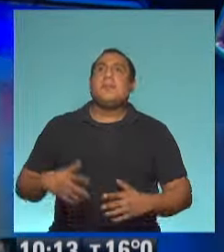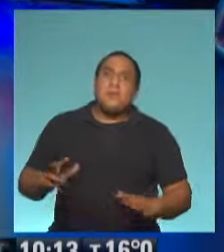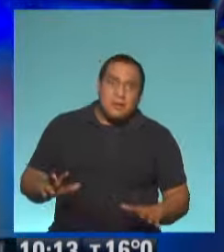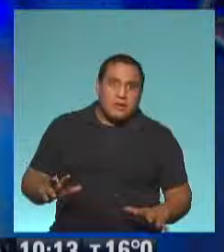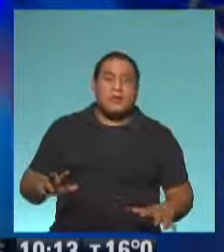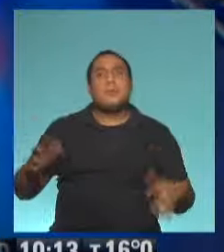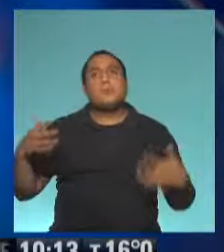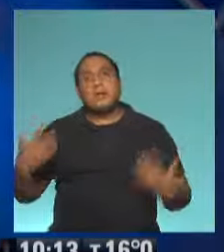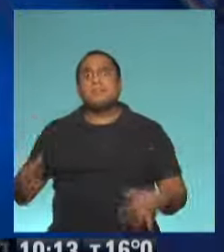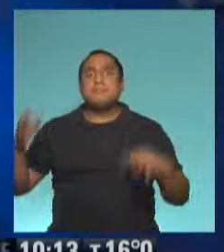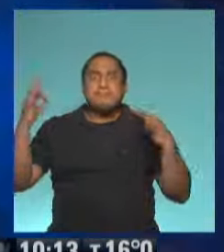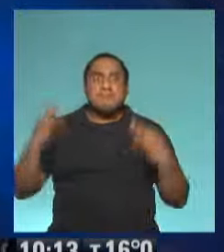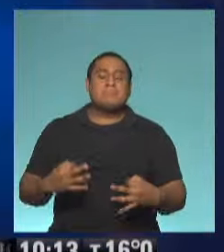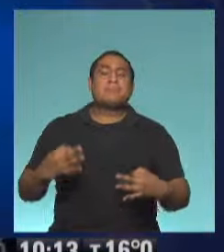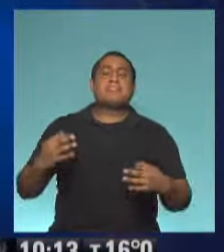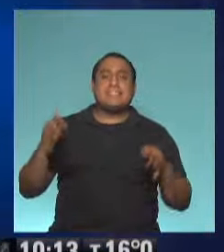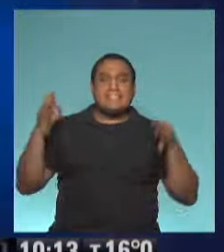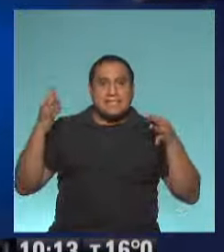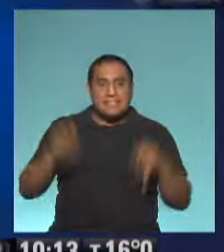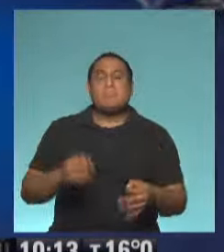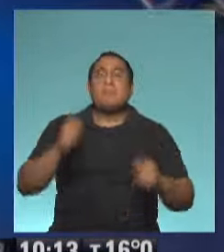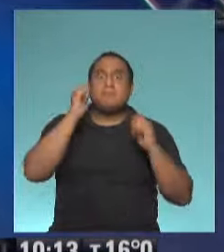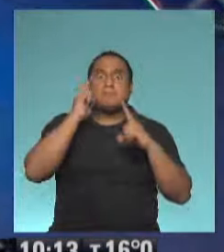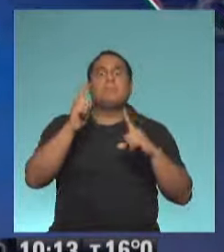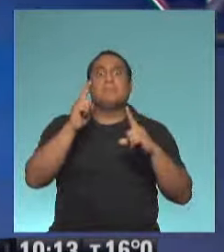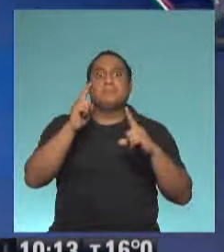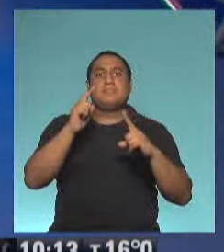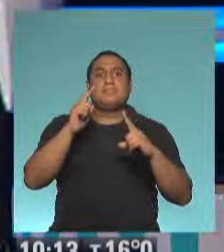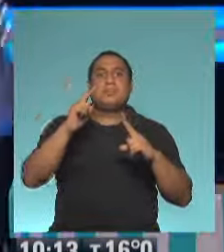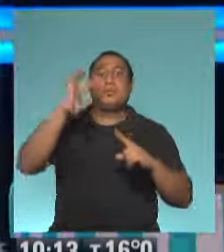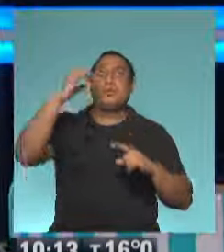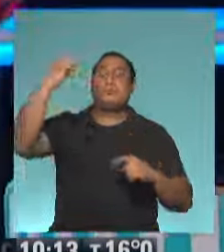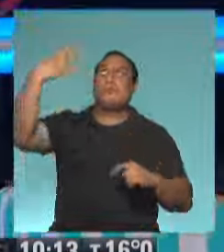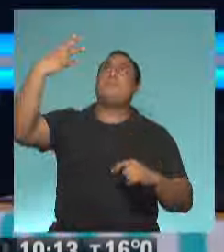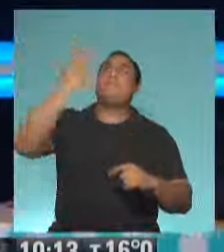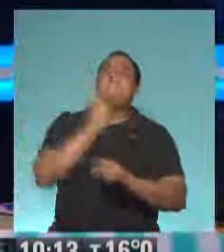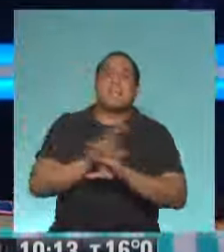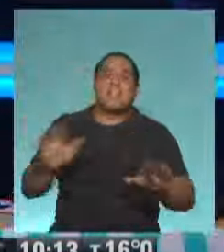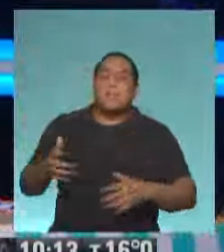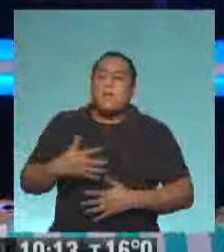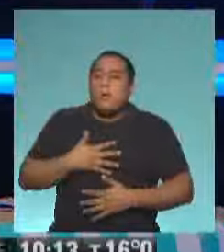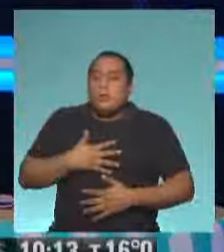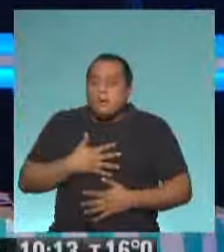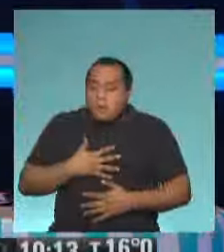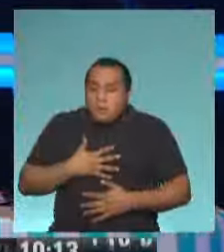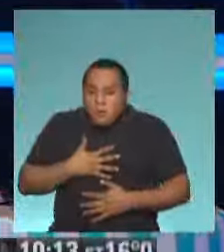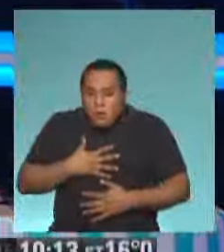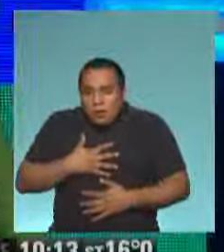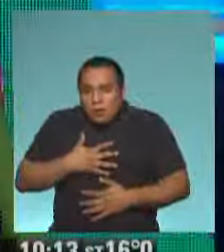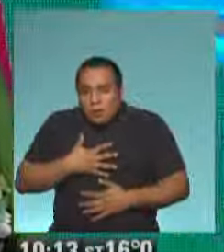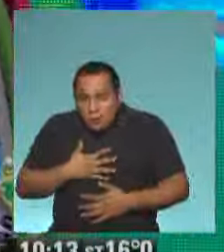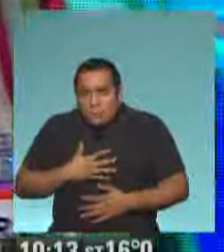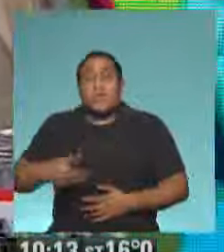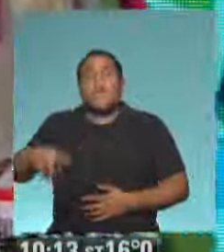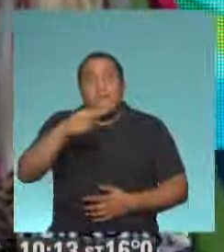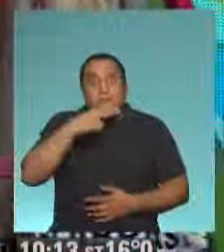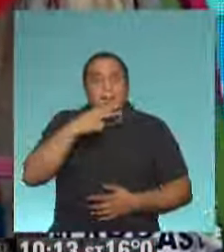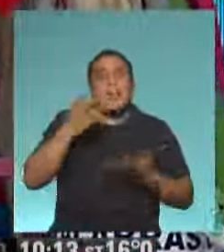Oh. Bueno, llegamos, nos despertamos. Me encanta cuando se prende esta luz ahí. Recupero el aire. Ahí bueno, está. Es viernes.